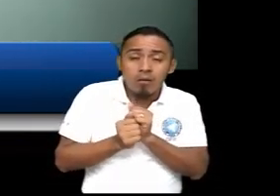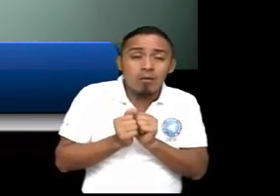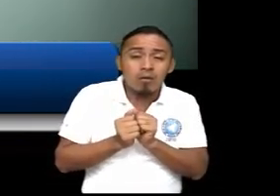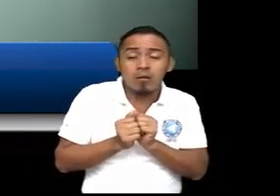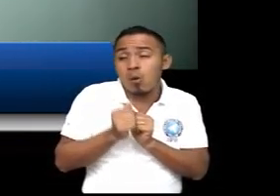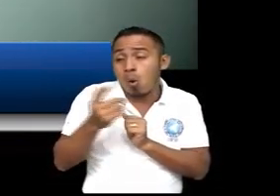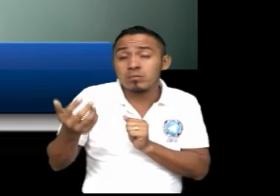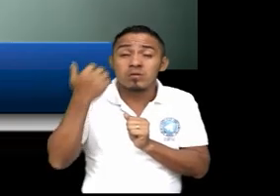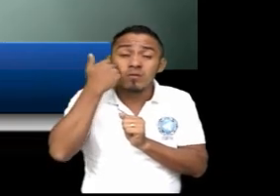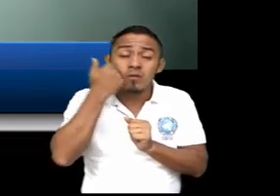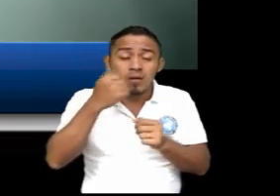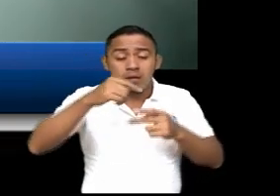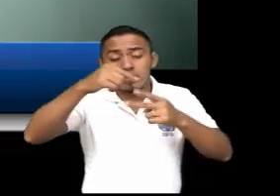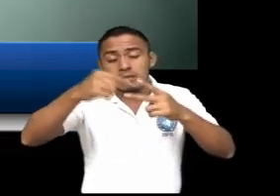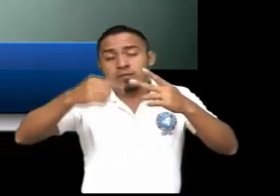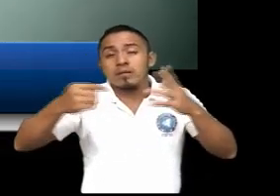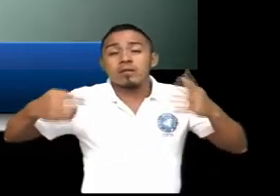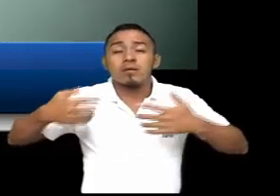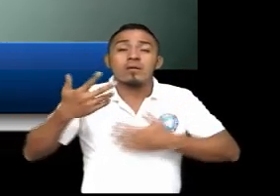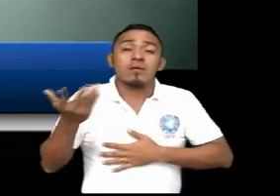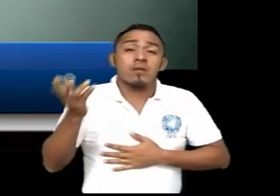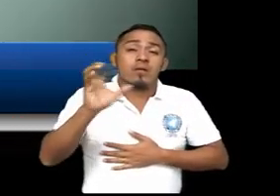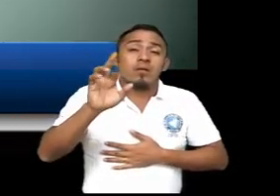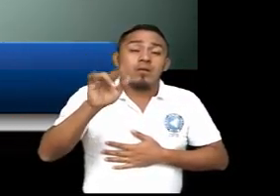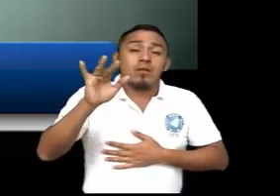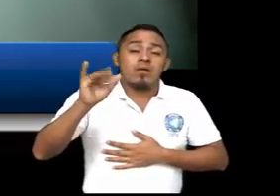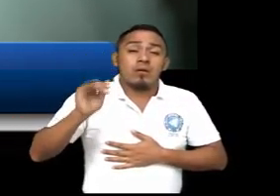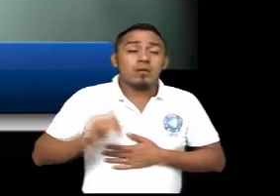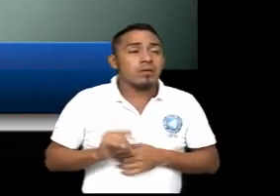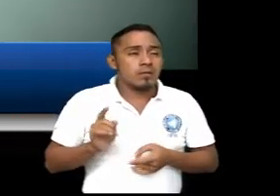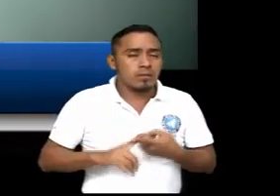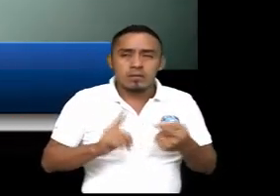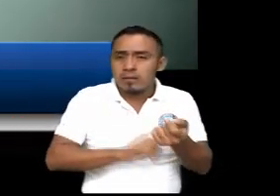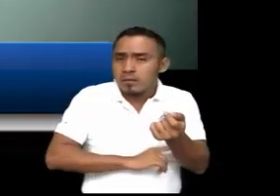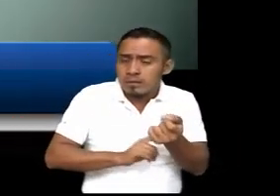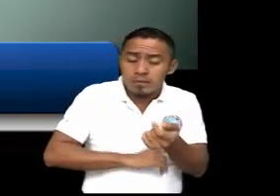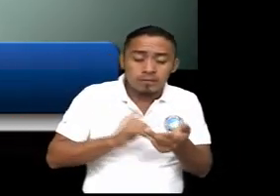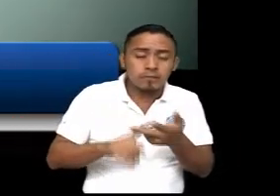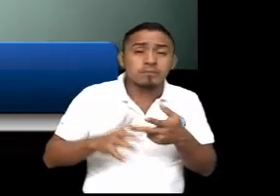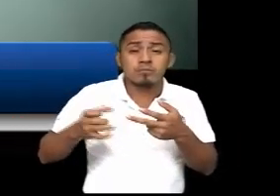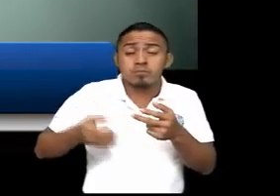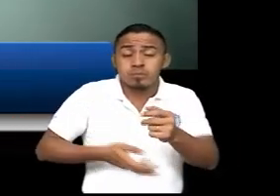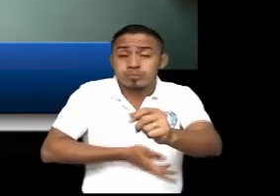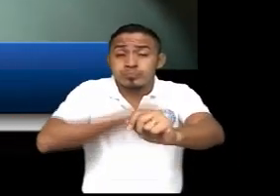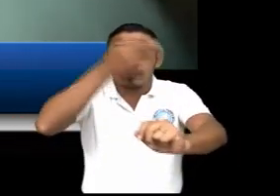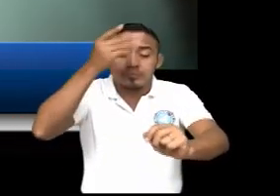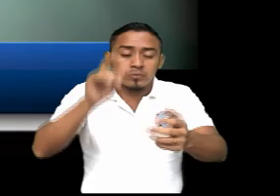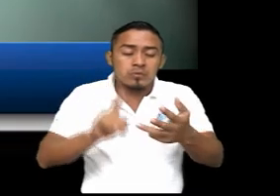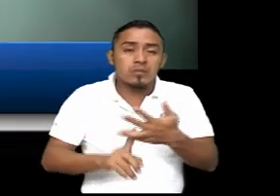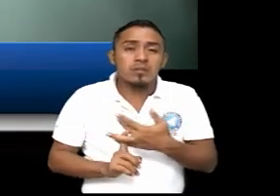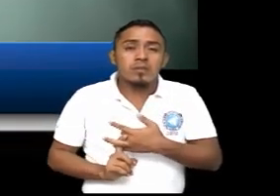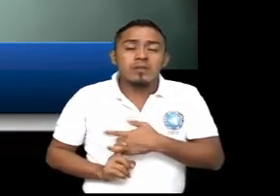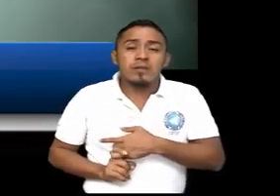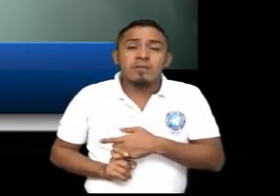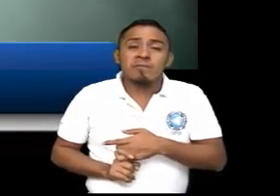tienen otra enfermedad crónica. Exactamente. Como una diabetes, una hipertensión.